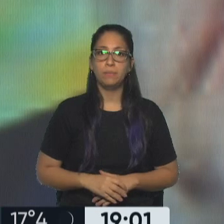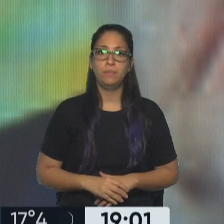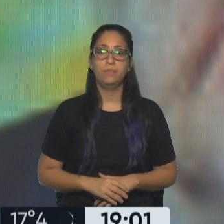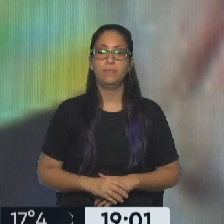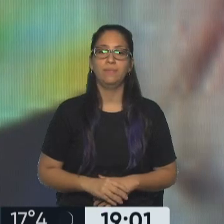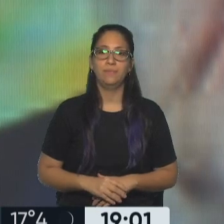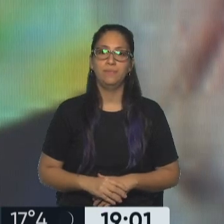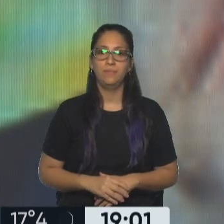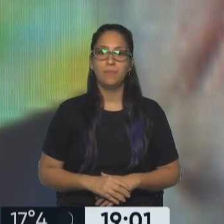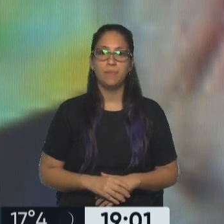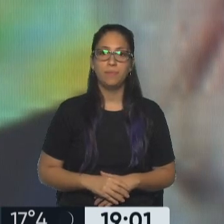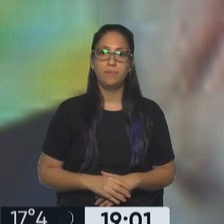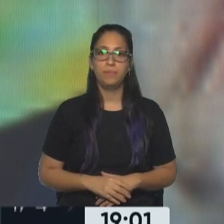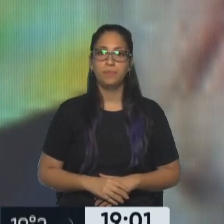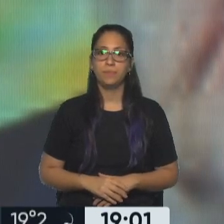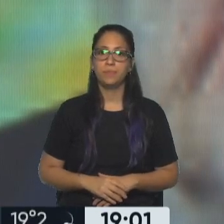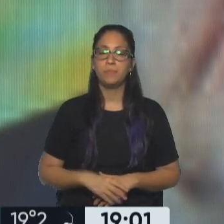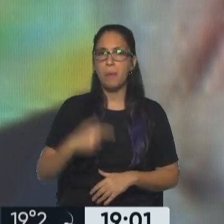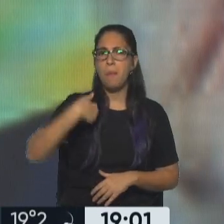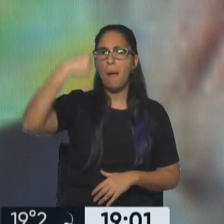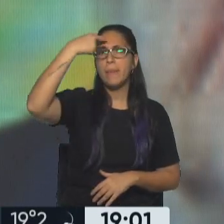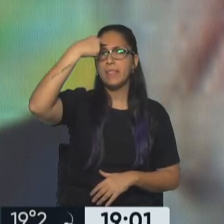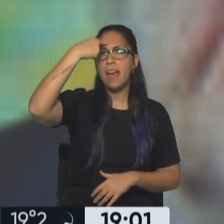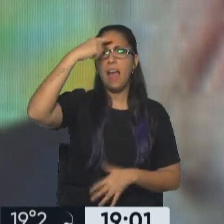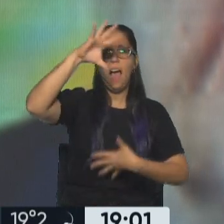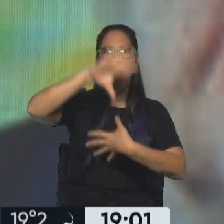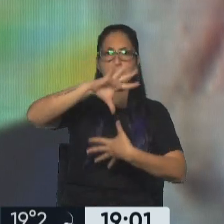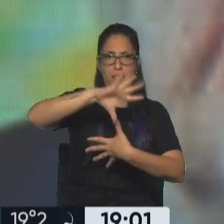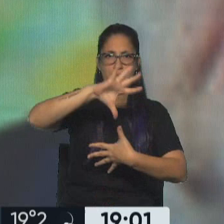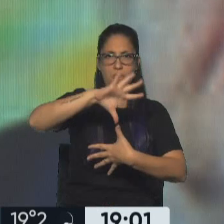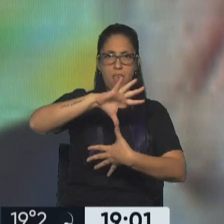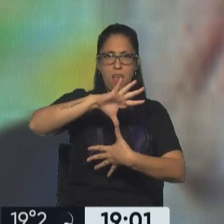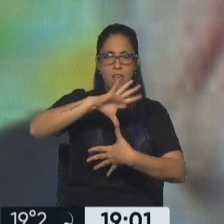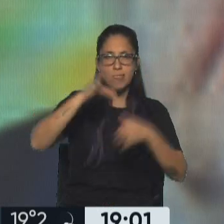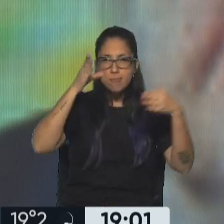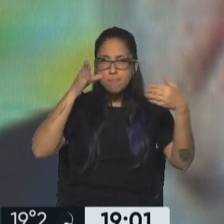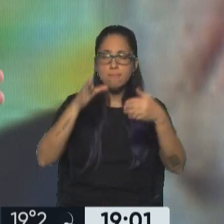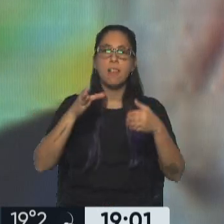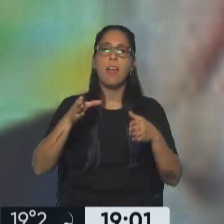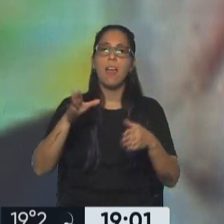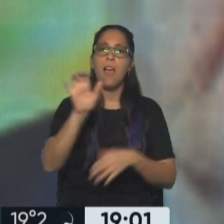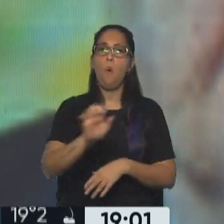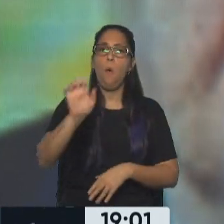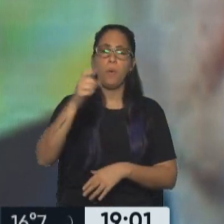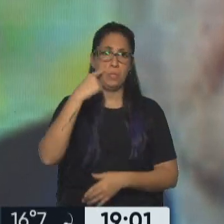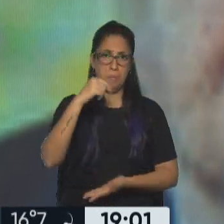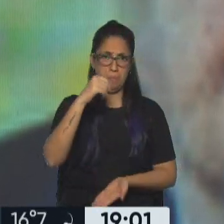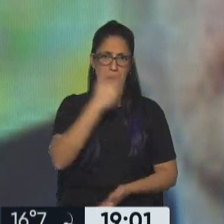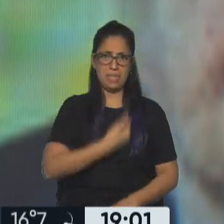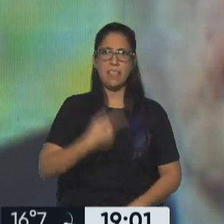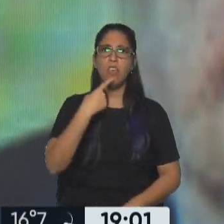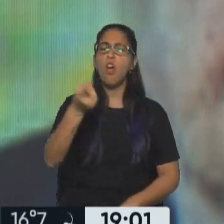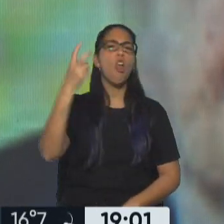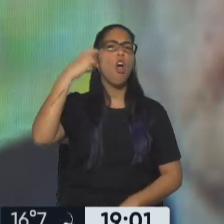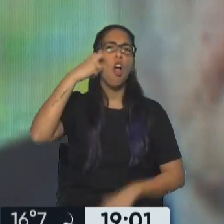Vamos a pensarnos en nuestra América y vamos a hacer foco en Ecuador. Vieron que Lasso, el presidente, dijo, no, voy a disolver el